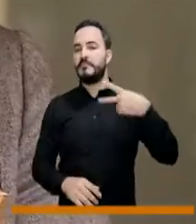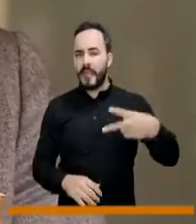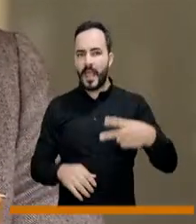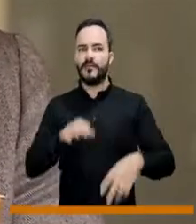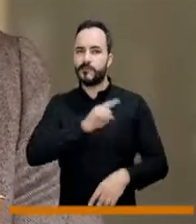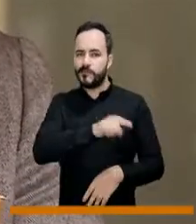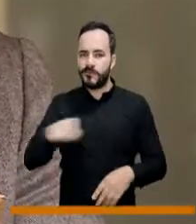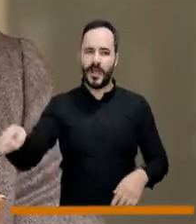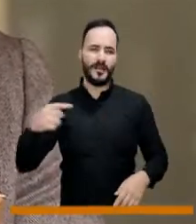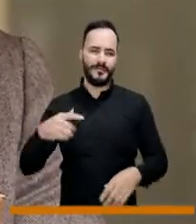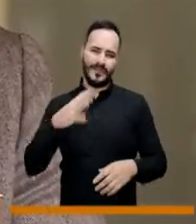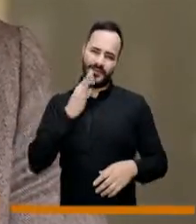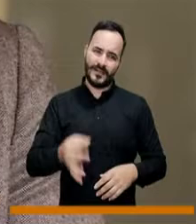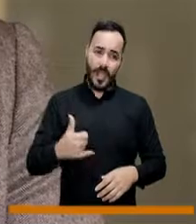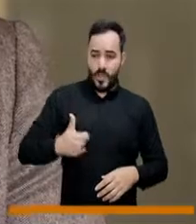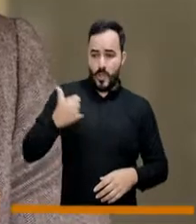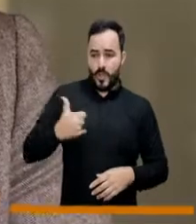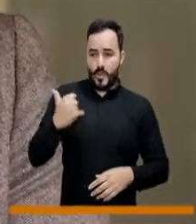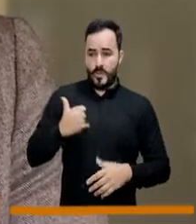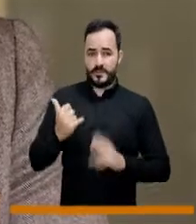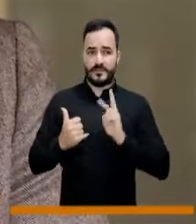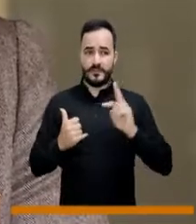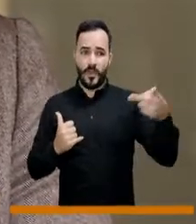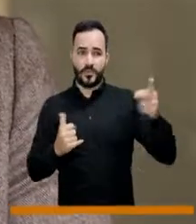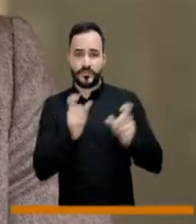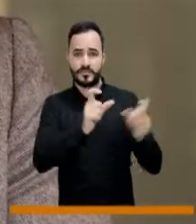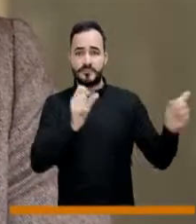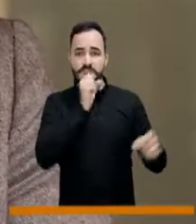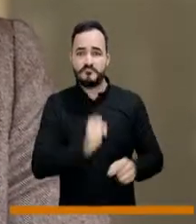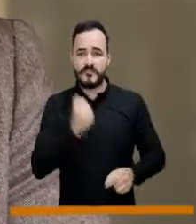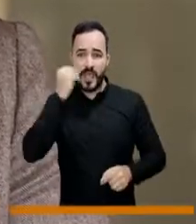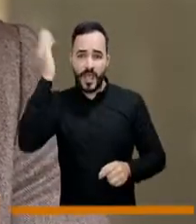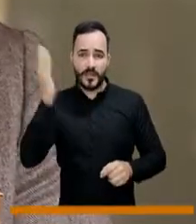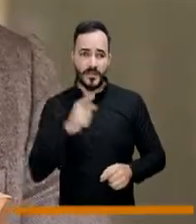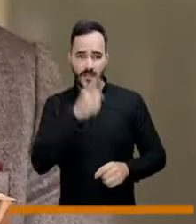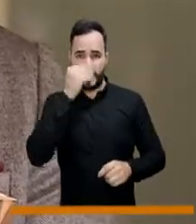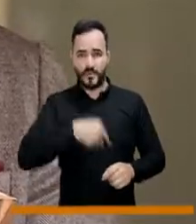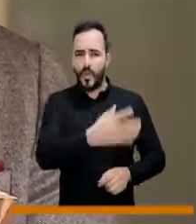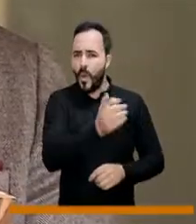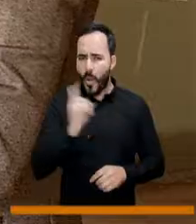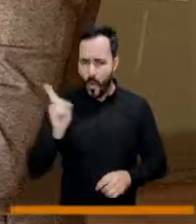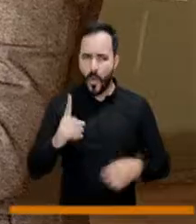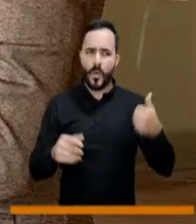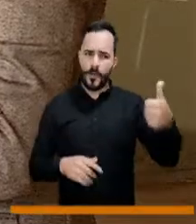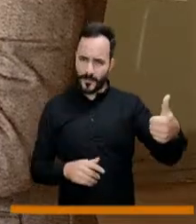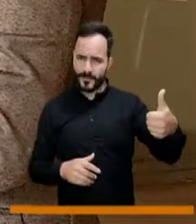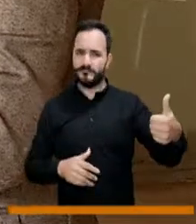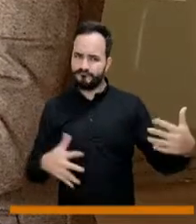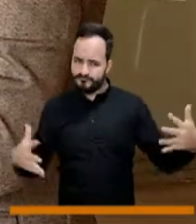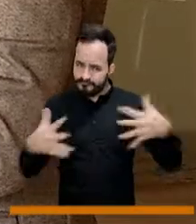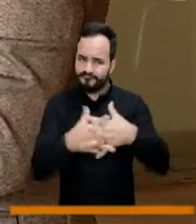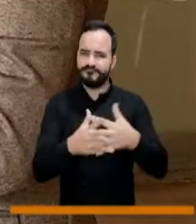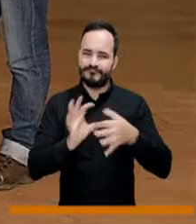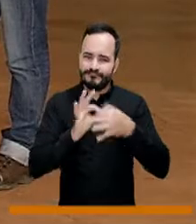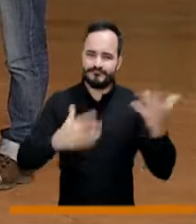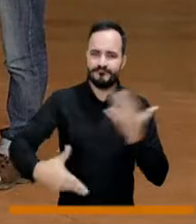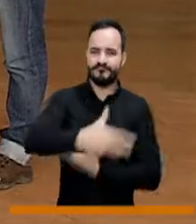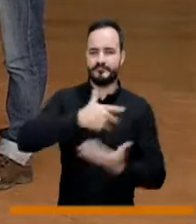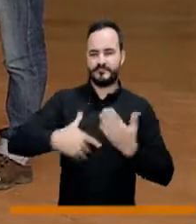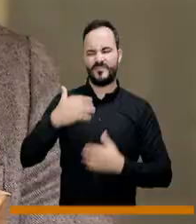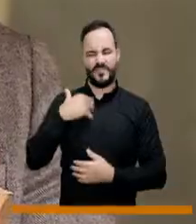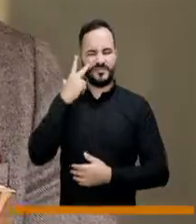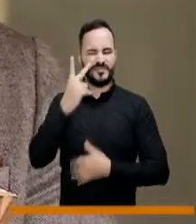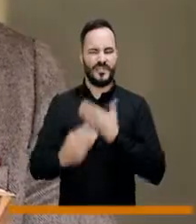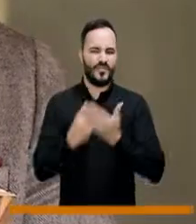pero no solamente unas juventudes, también hay personas mayores que tienen hoy unas ideas diferentes frente a lo que es la política, y yo creo que eso se va a ver reflejado en